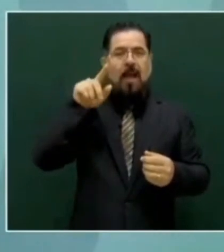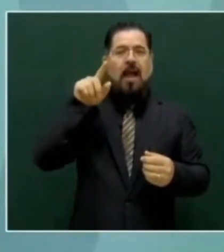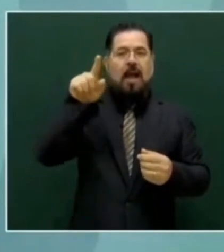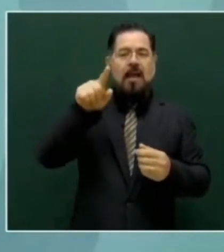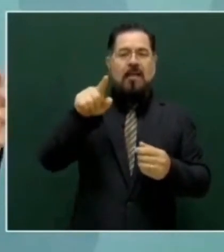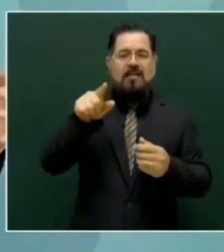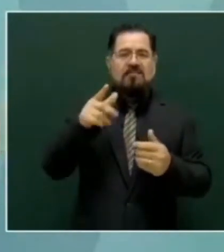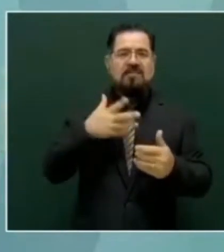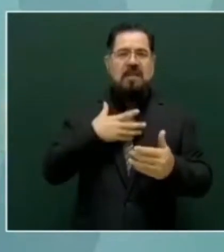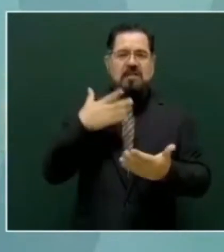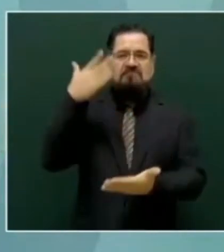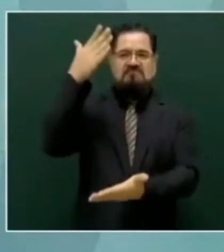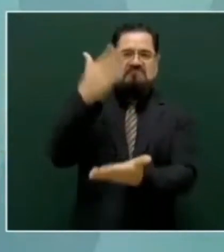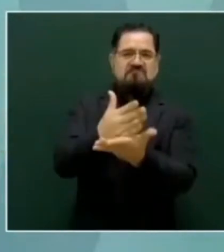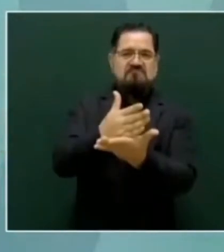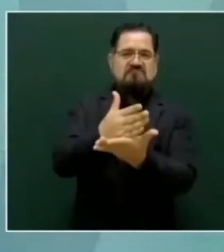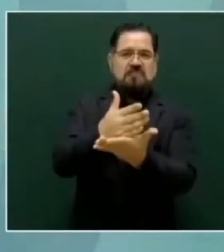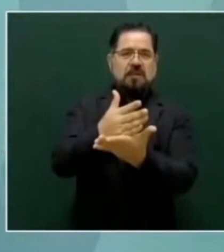Entonces, esto va a ayudar mucho.